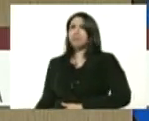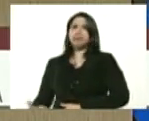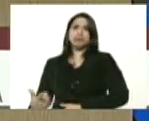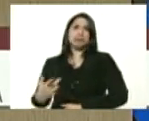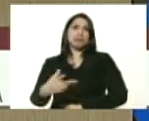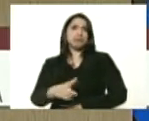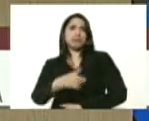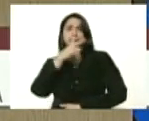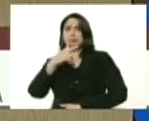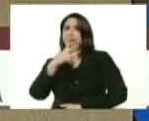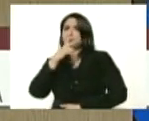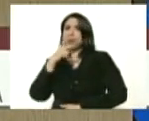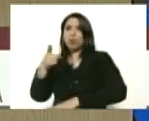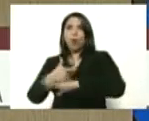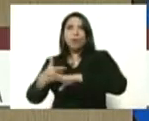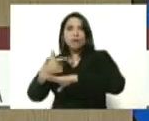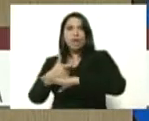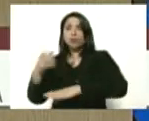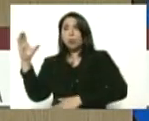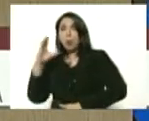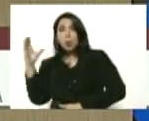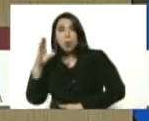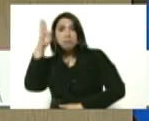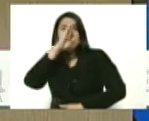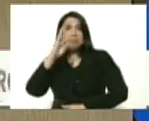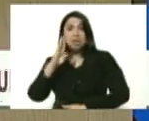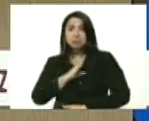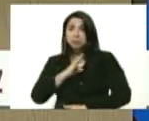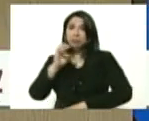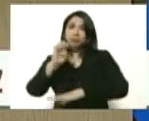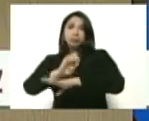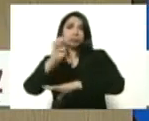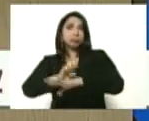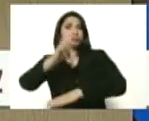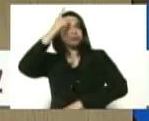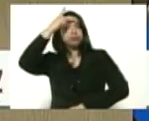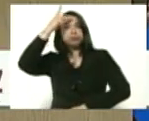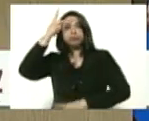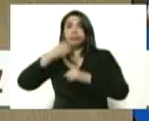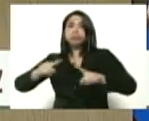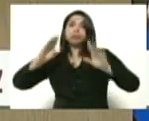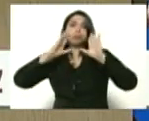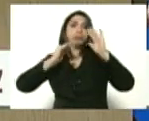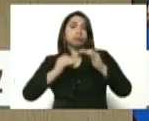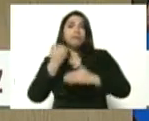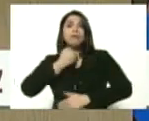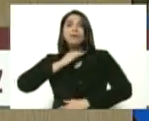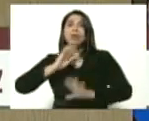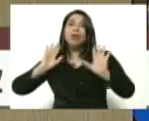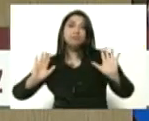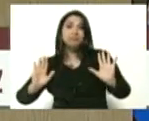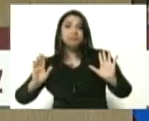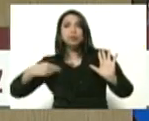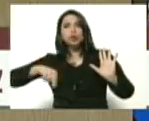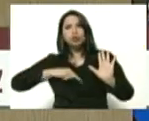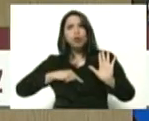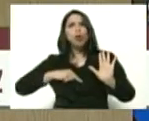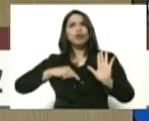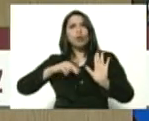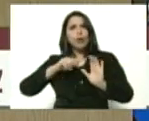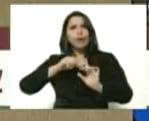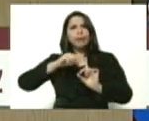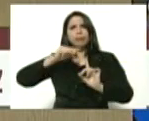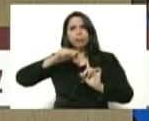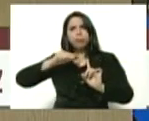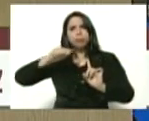desmesurado de los gobiernos de Colombia, de Brasil, de Ecuador, de Perú para atender la pandemia, como tenemos un crecimiento exponencial de